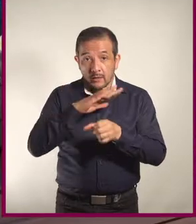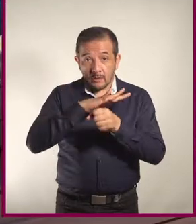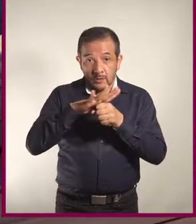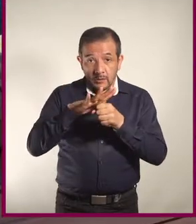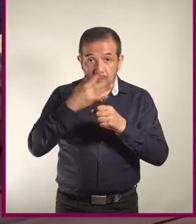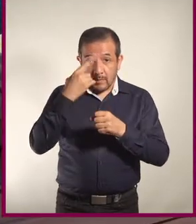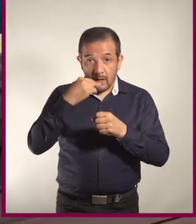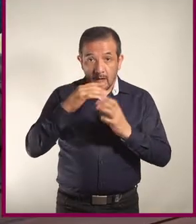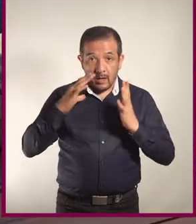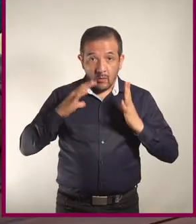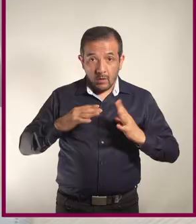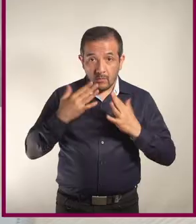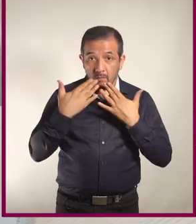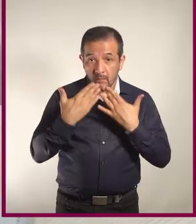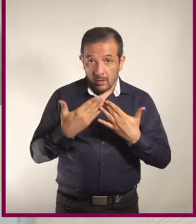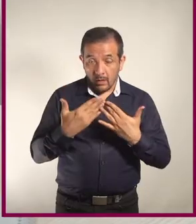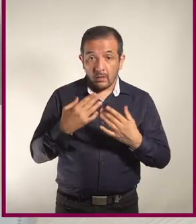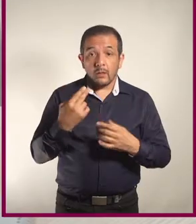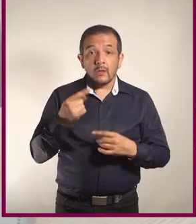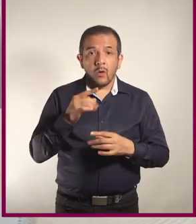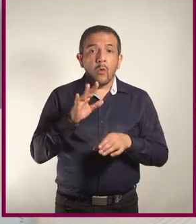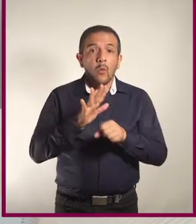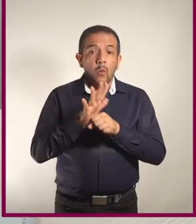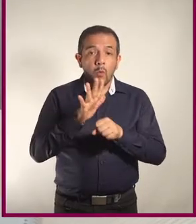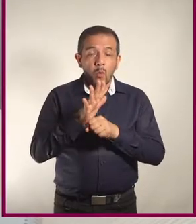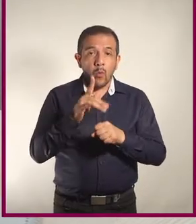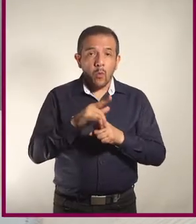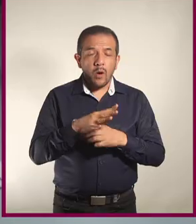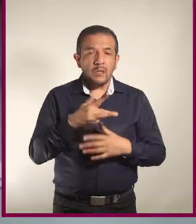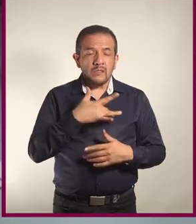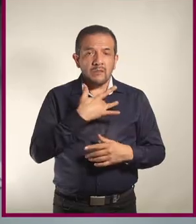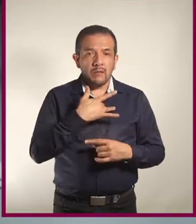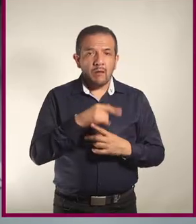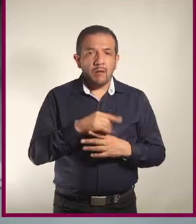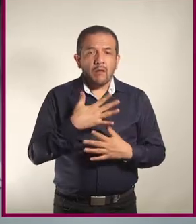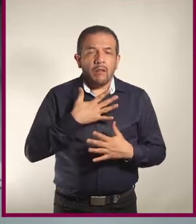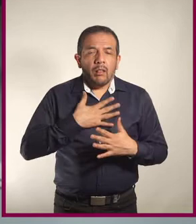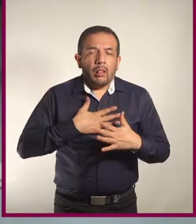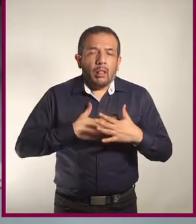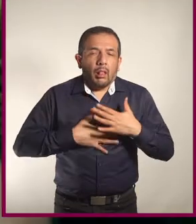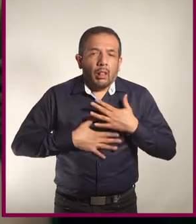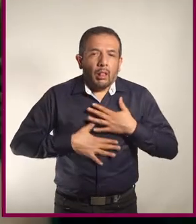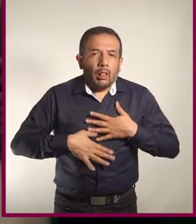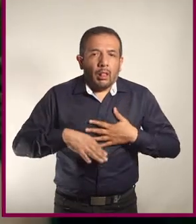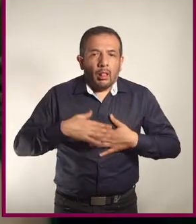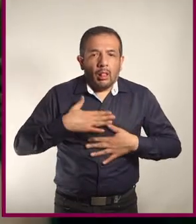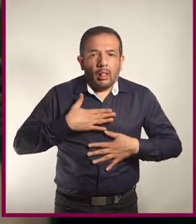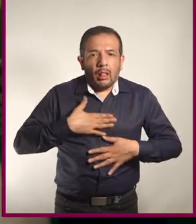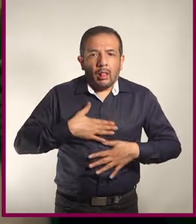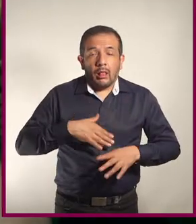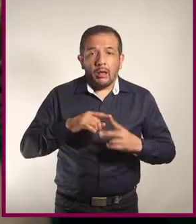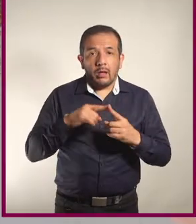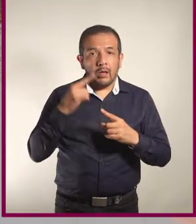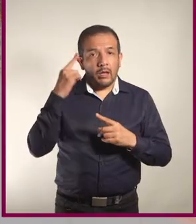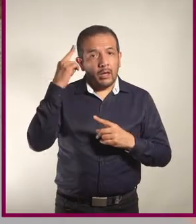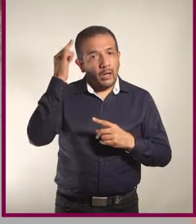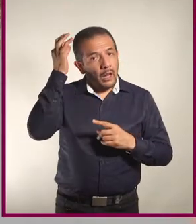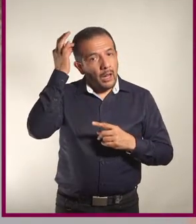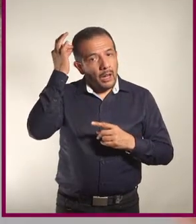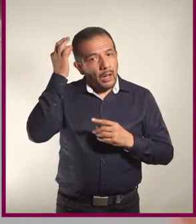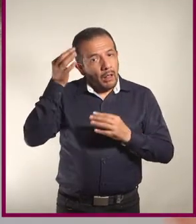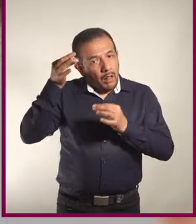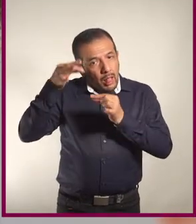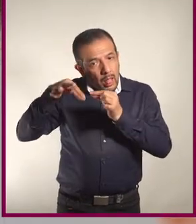las proteínas necesarias para su funcionamiento, se encuentran fatiga excesiva o crónica,